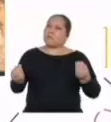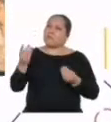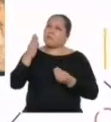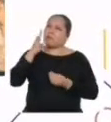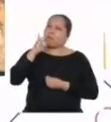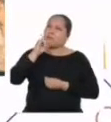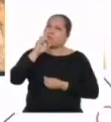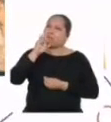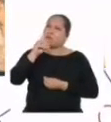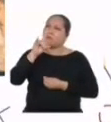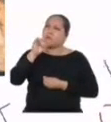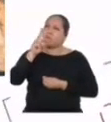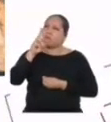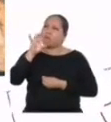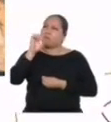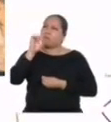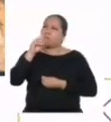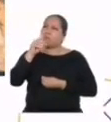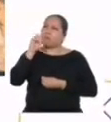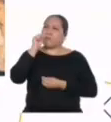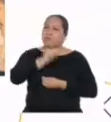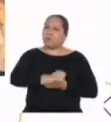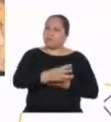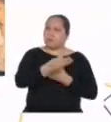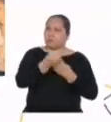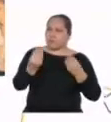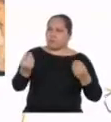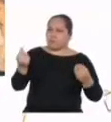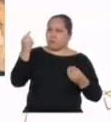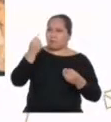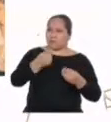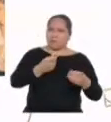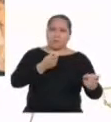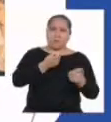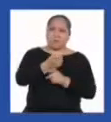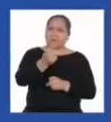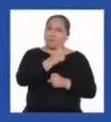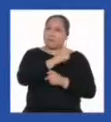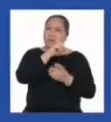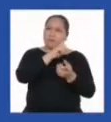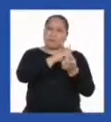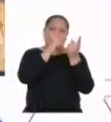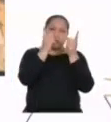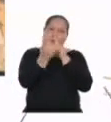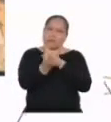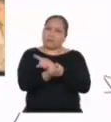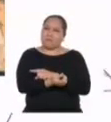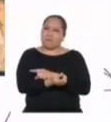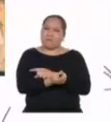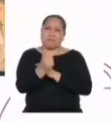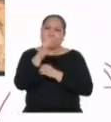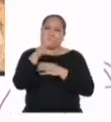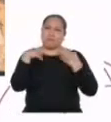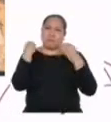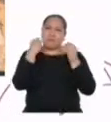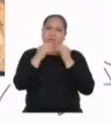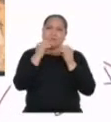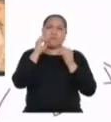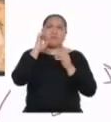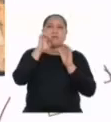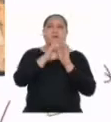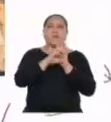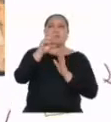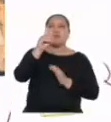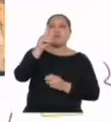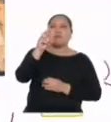biodiversidad? Sí, y en la mayoría de los casos, estos daños son irreversibles. Por ejemplo, las